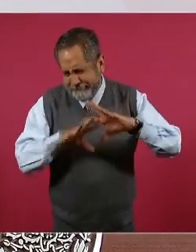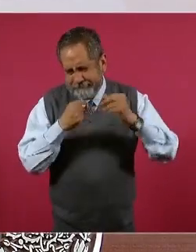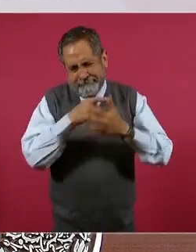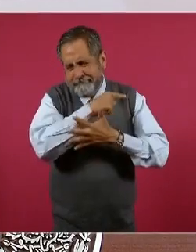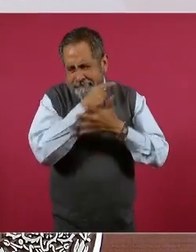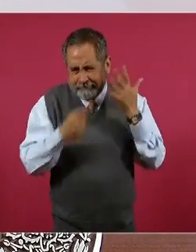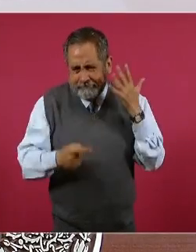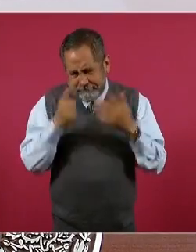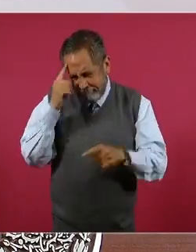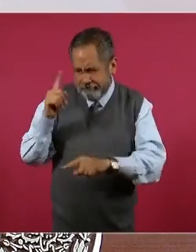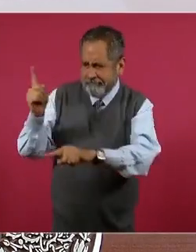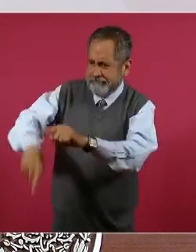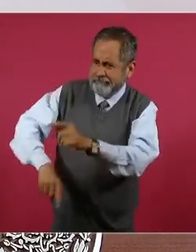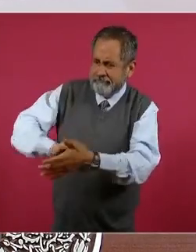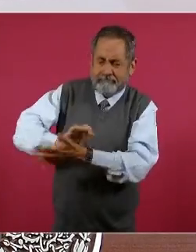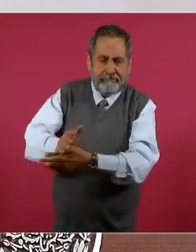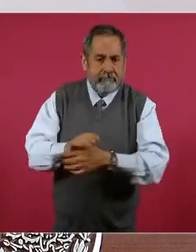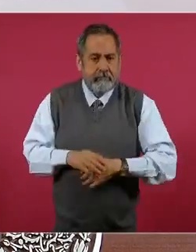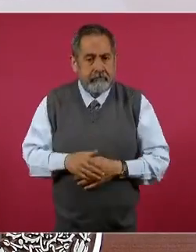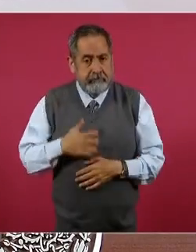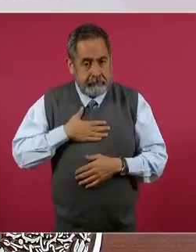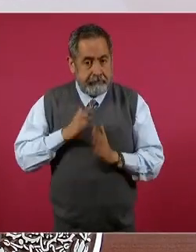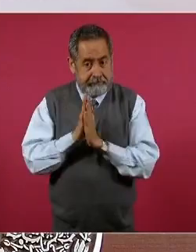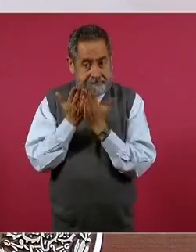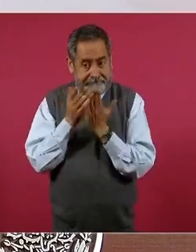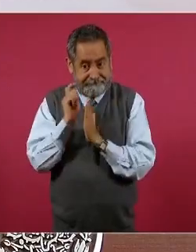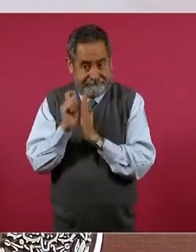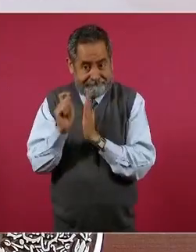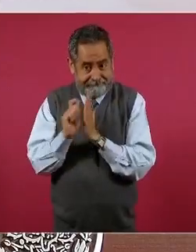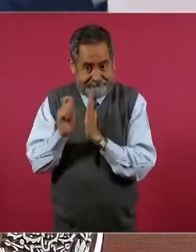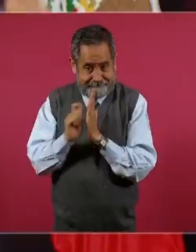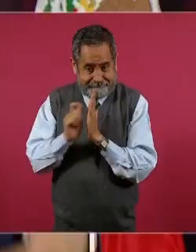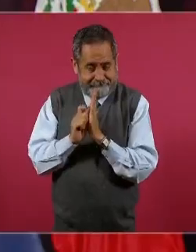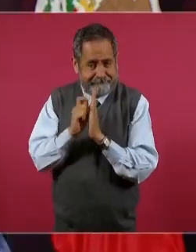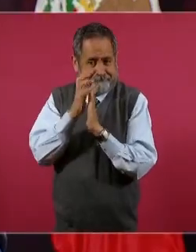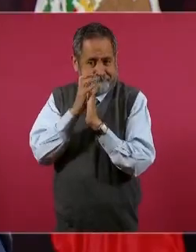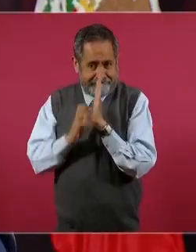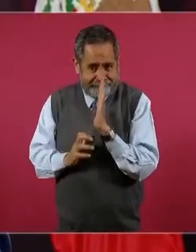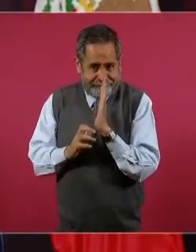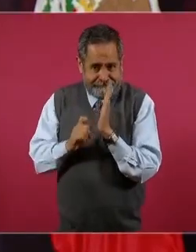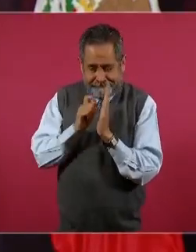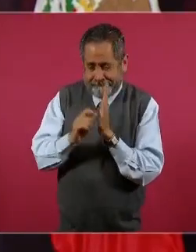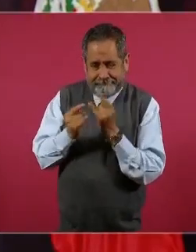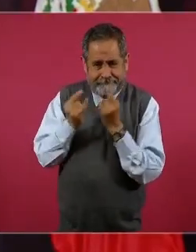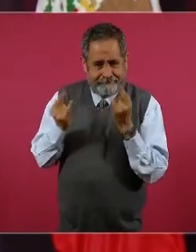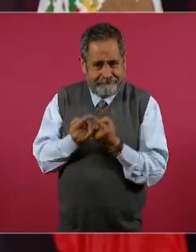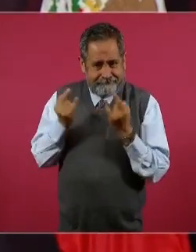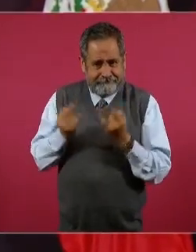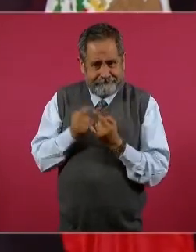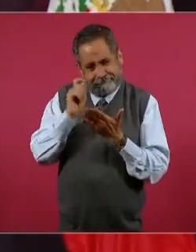Todas. En mi último libro hago un relato,